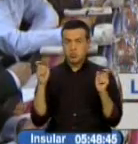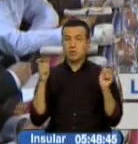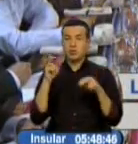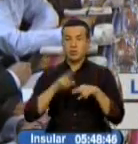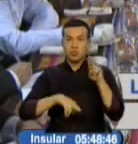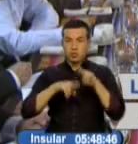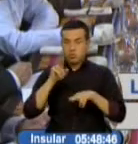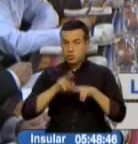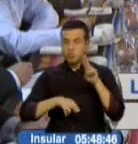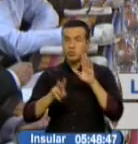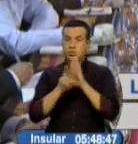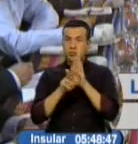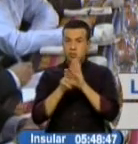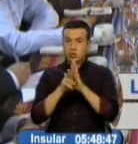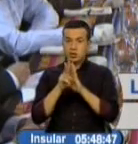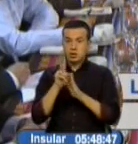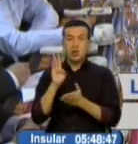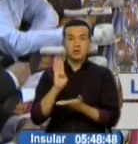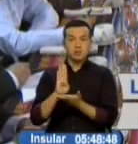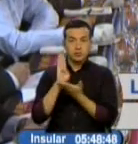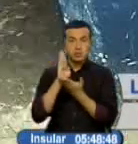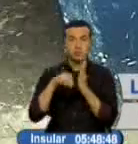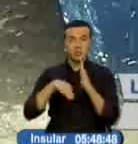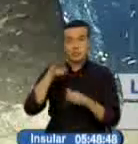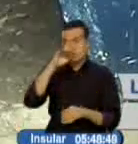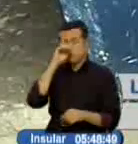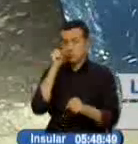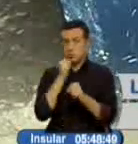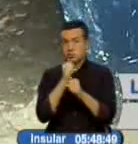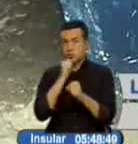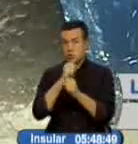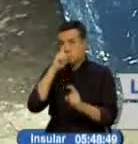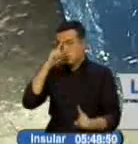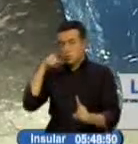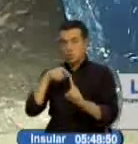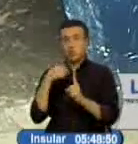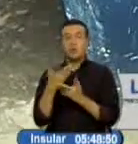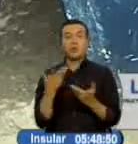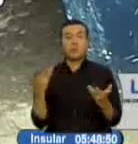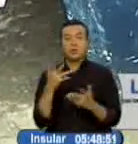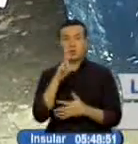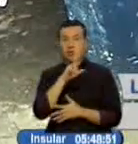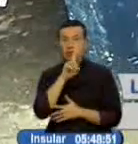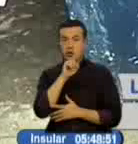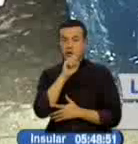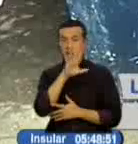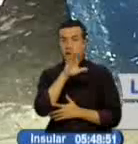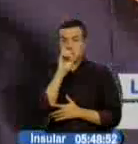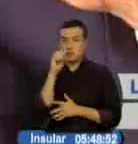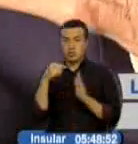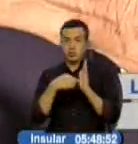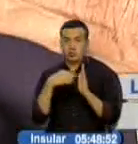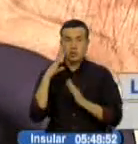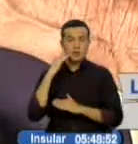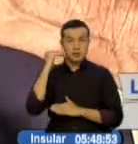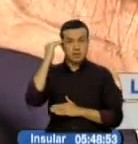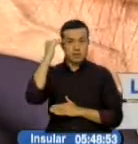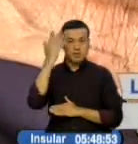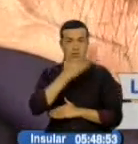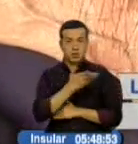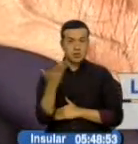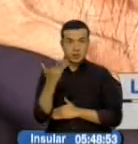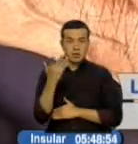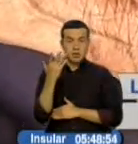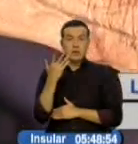de vivienda, seguro social y la generación de empleo. El objetivo planteado es poder atender a más de 500.000 adultos mayores, quienes accederán a un